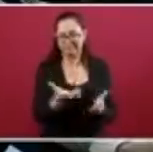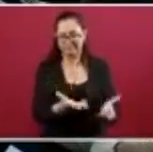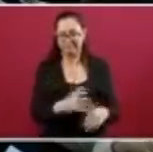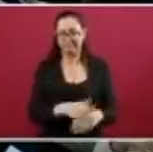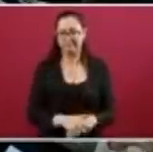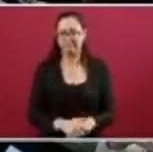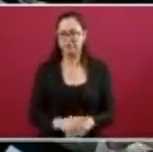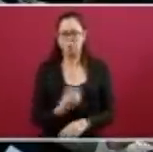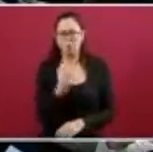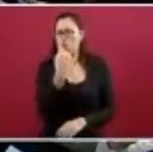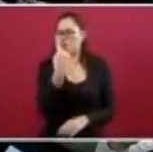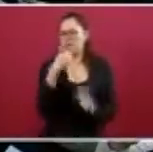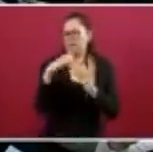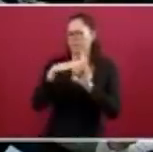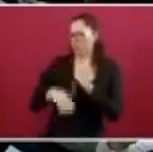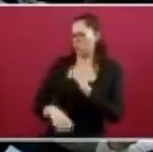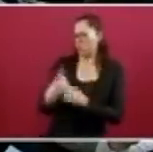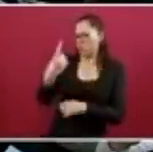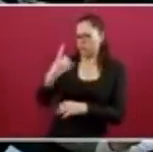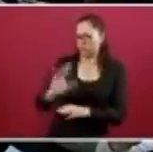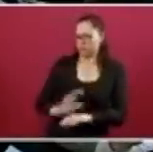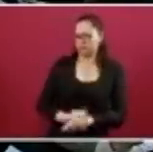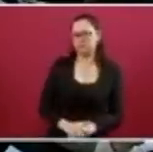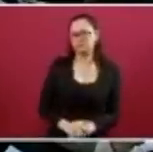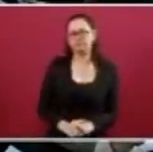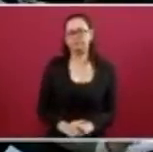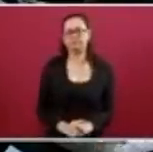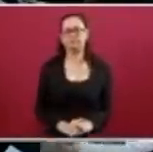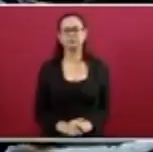Un gasoducto. Un gasoducto.